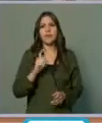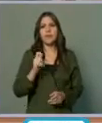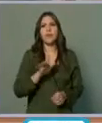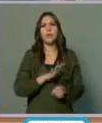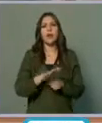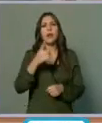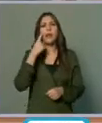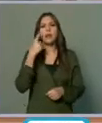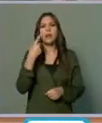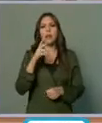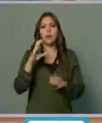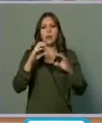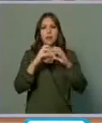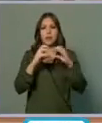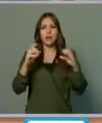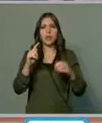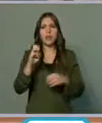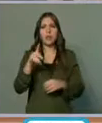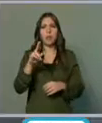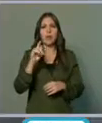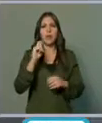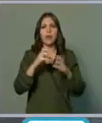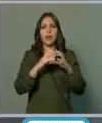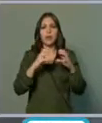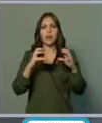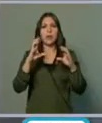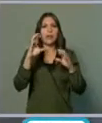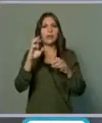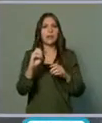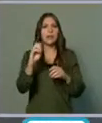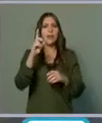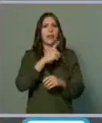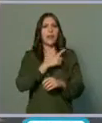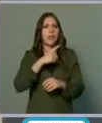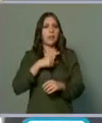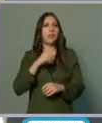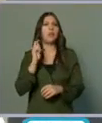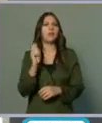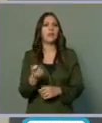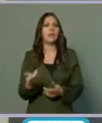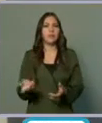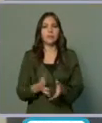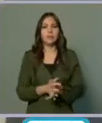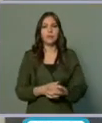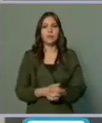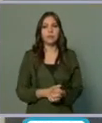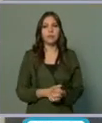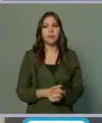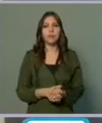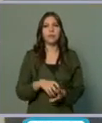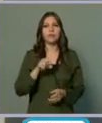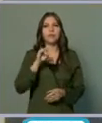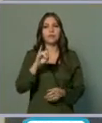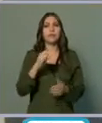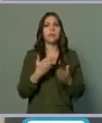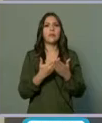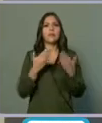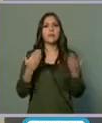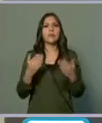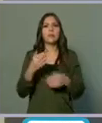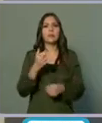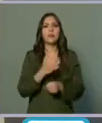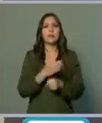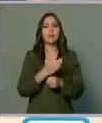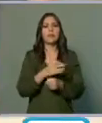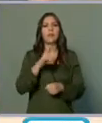Por ejemplo, lo crujiente de la textura, ¿tiene que ser crujiente? Sí. Ah, perfecto, chef. Ok, bueno, ¿qué les parece si mientras